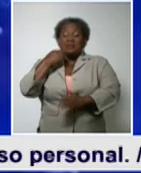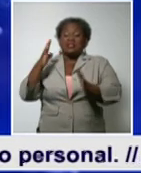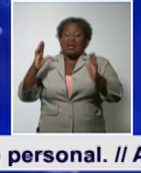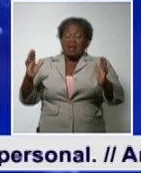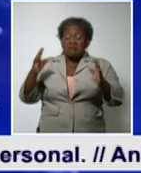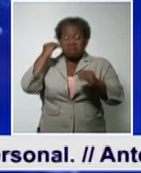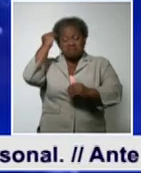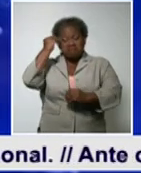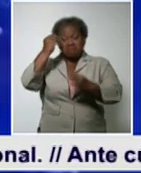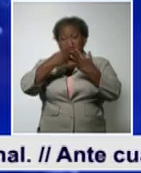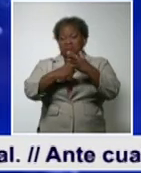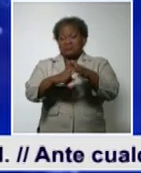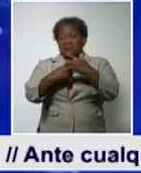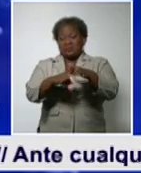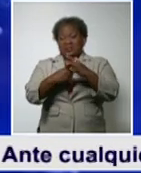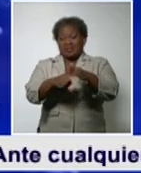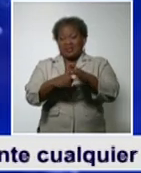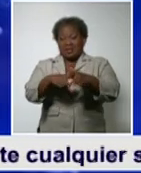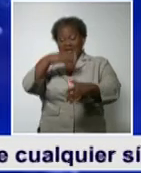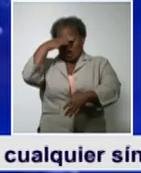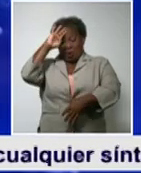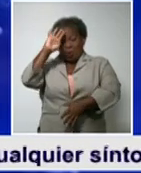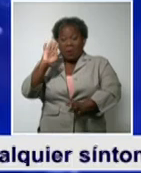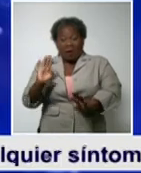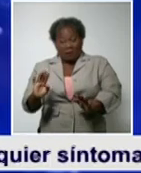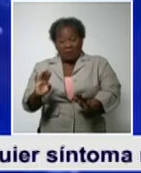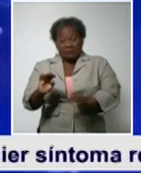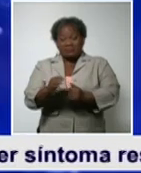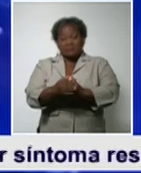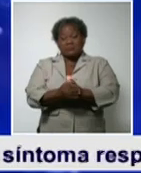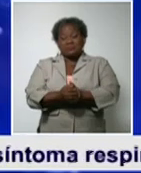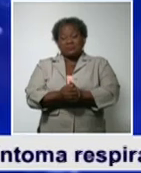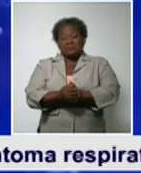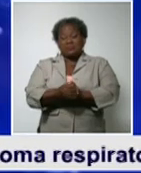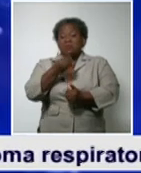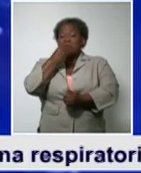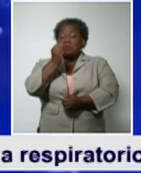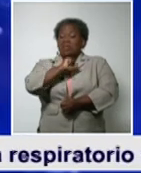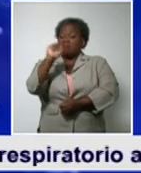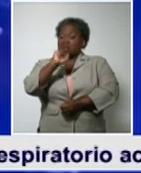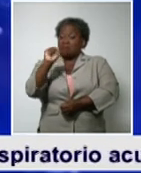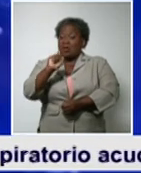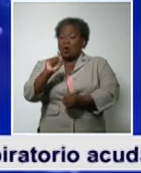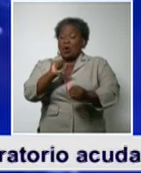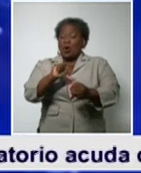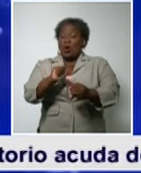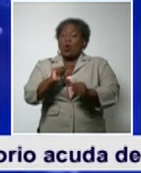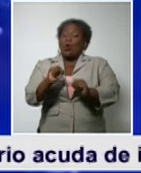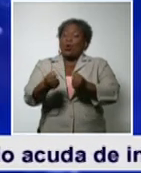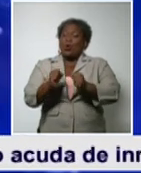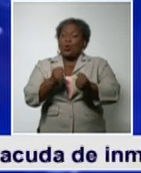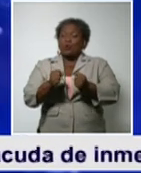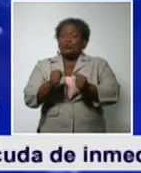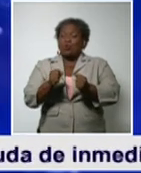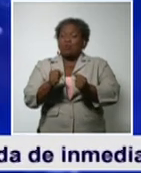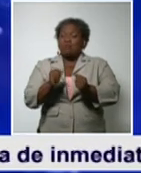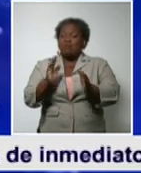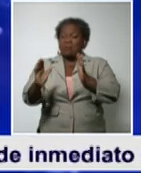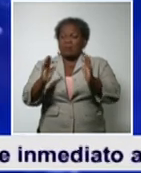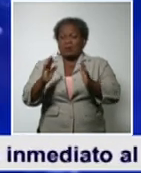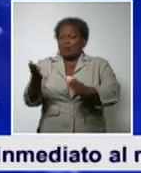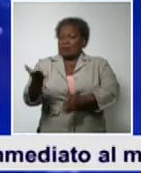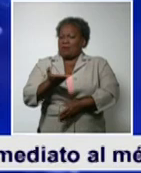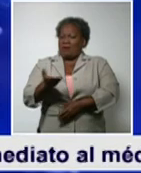en Cuba posiblemente logremos el control en un periodo lo más rápido posible. Y